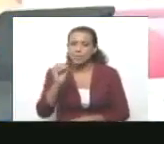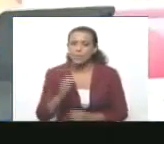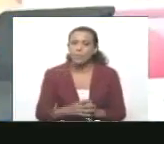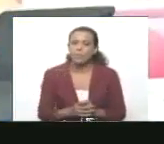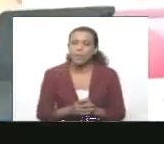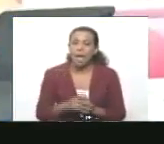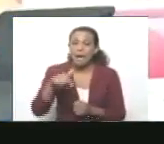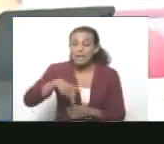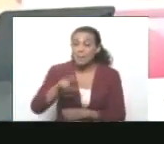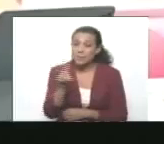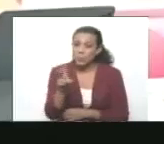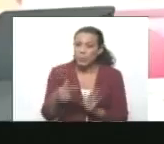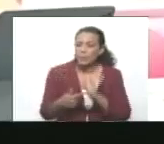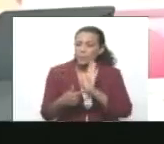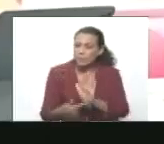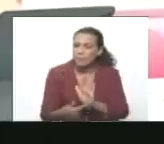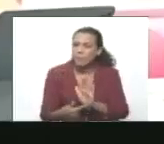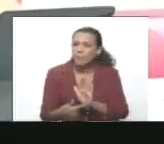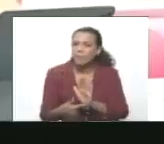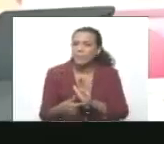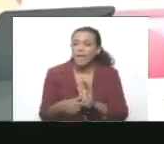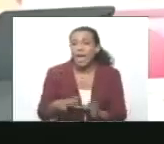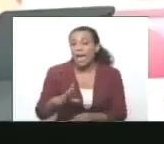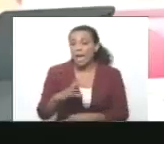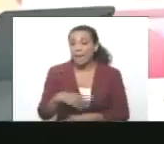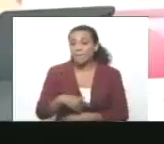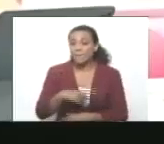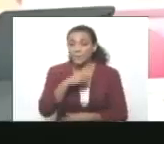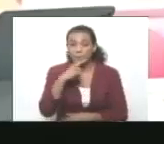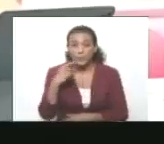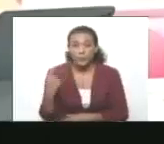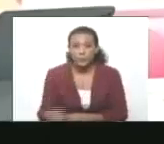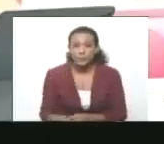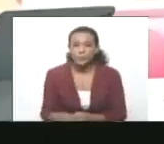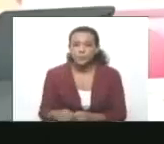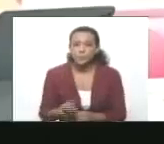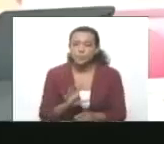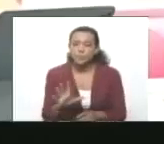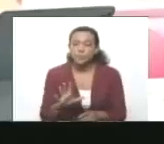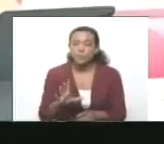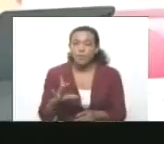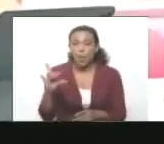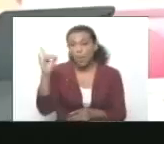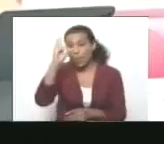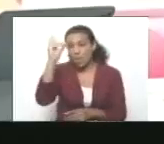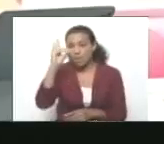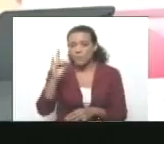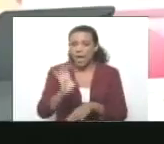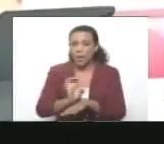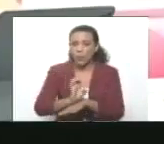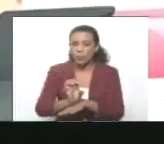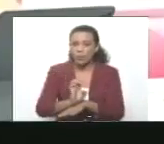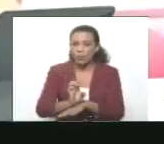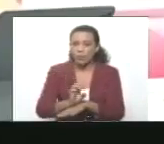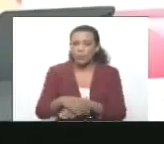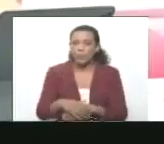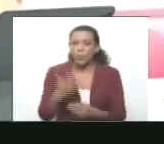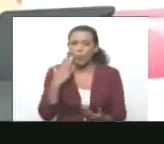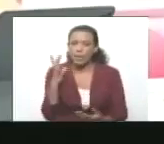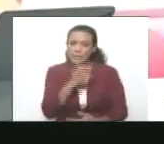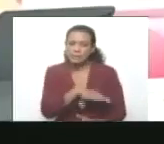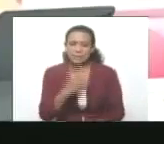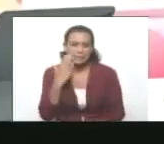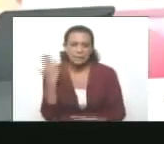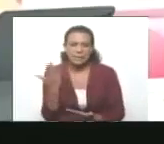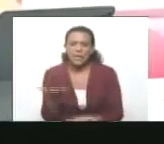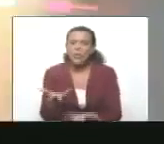representante en Venezuela, en Bolivia, en Colombia, Ecuador, de la UNESCO. ¿Qué dice la UNESCO de toda esta experiencia